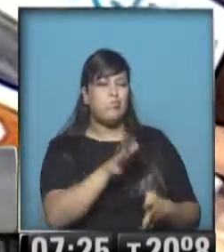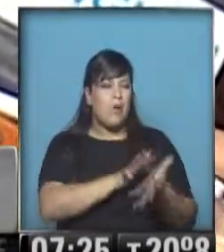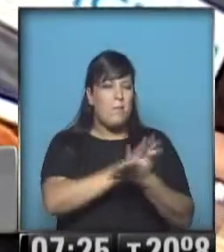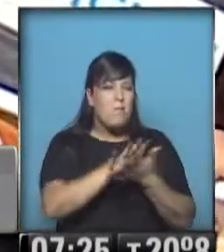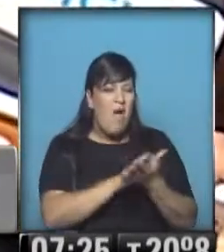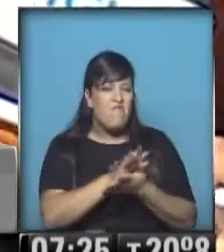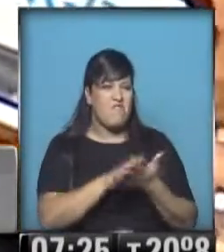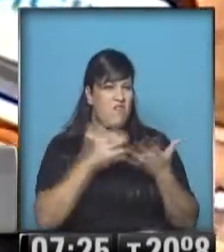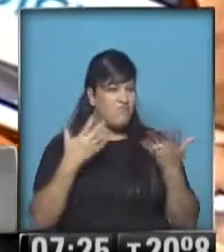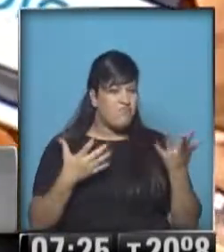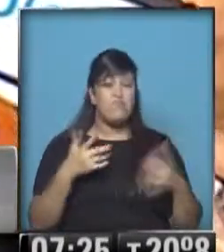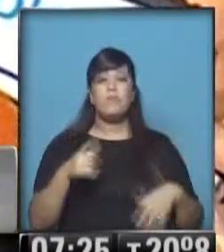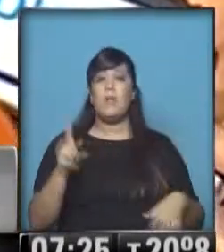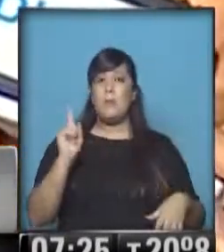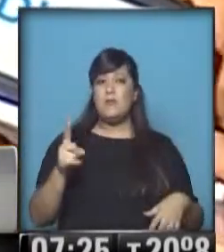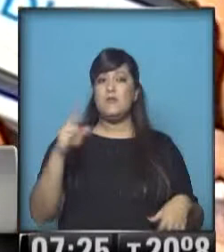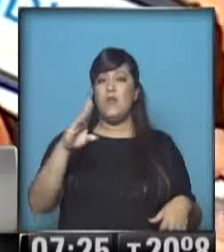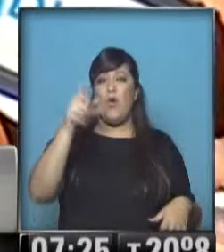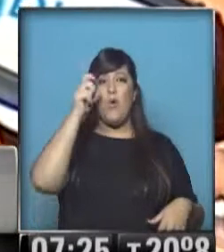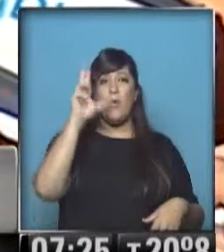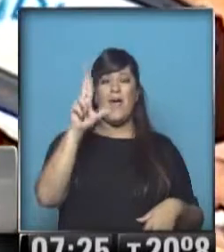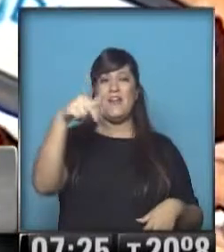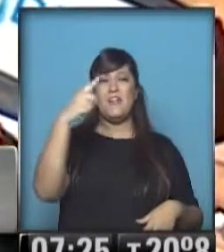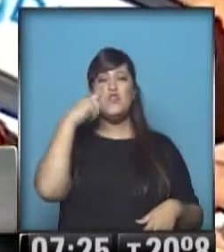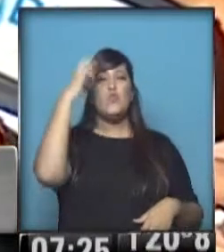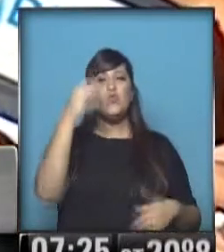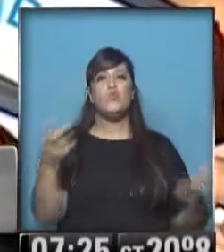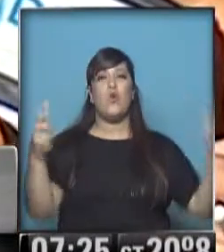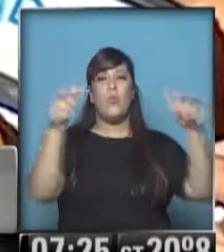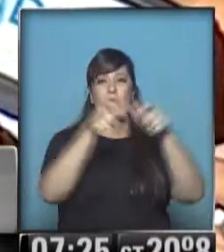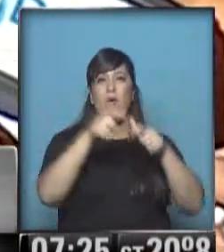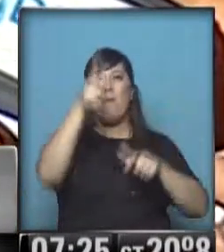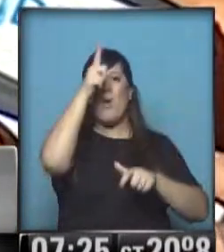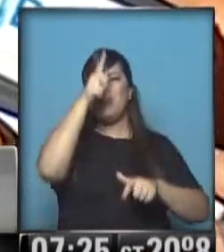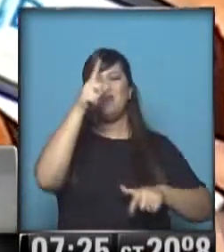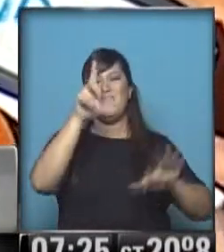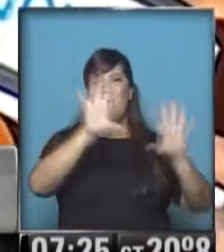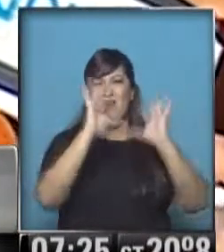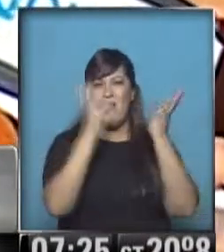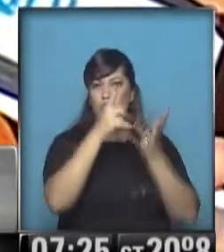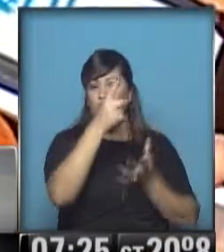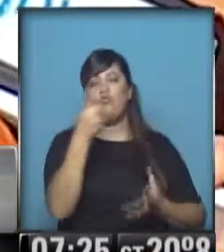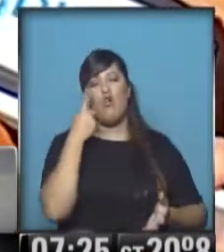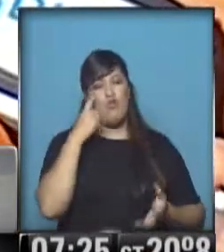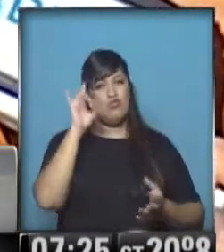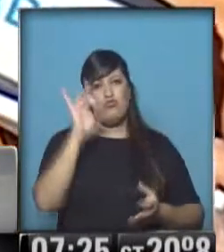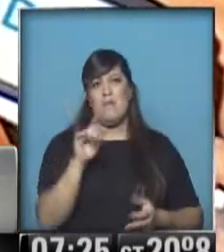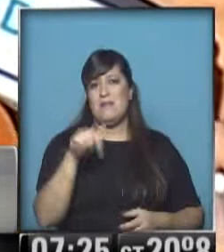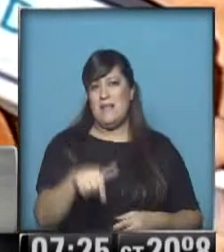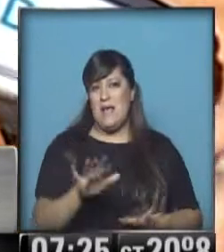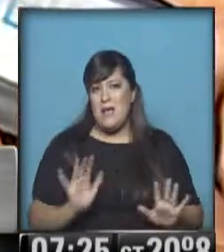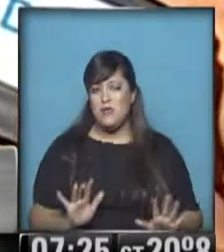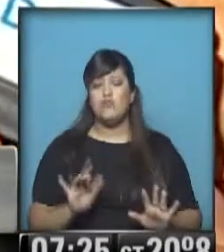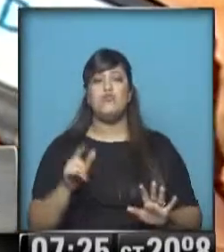Bernie estaba participando de reuniones de Interpol, con lo cual no lo he visto. Conozco lo que se conoce públicamente y las